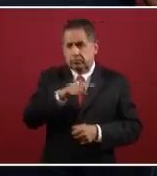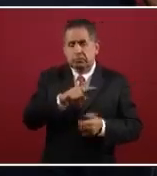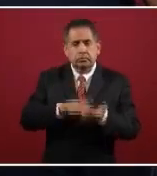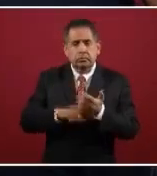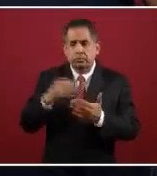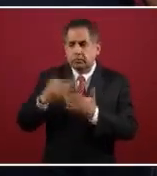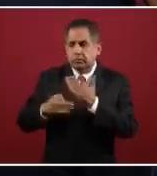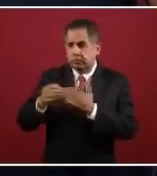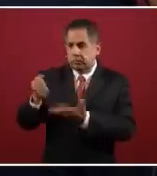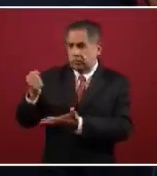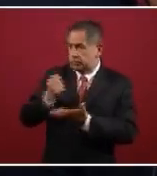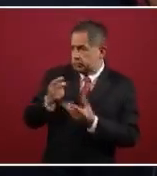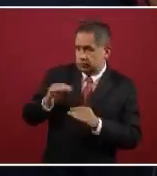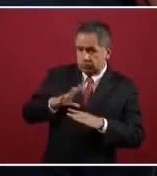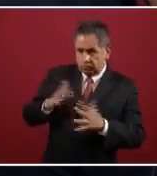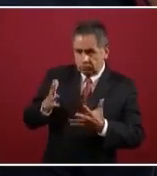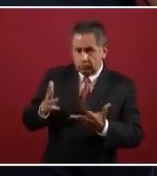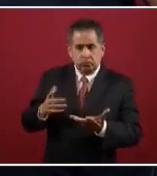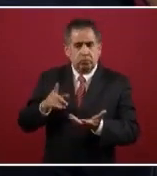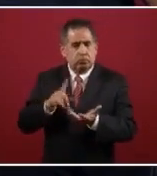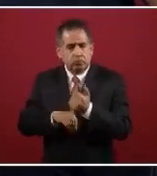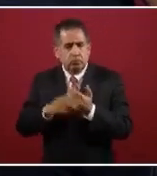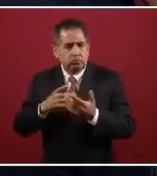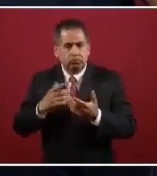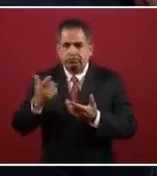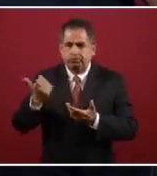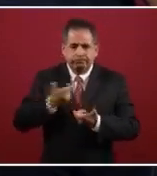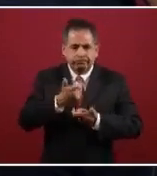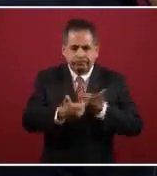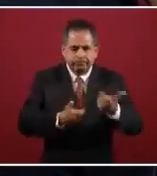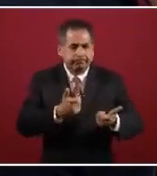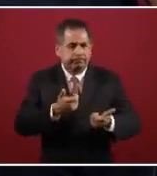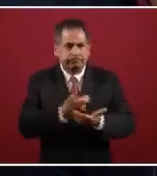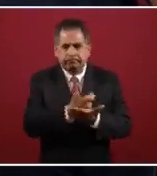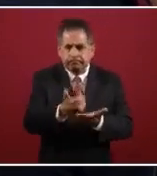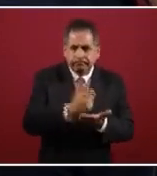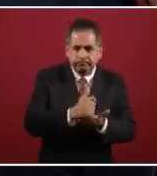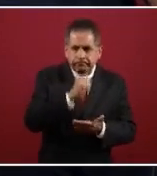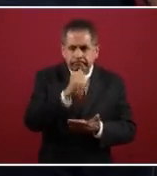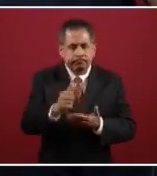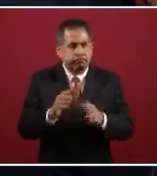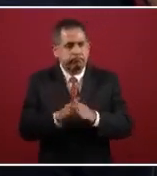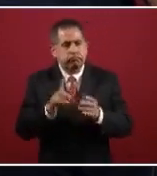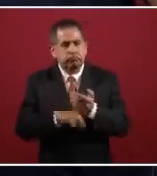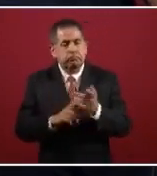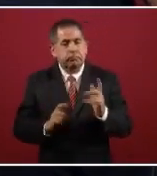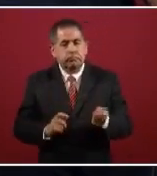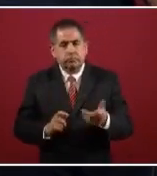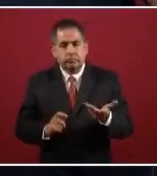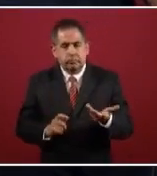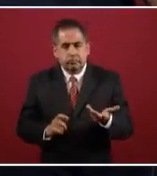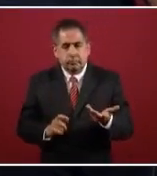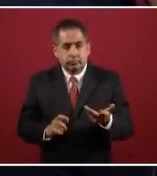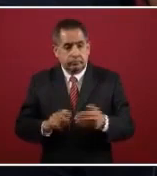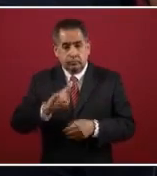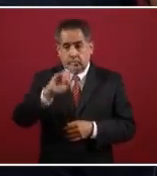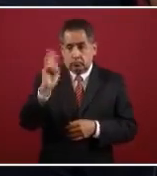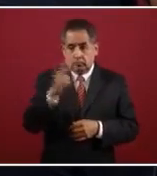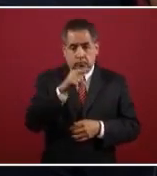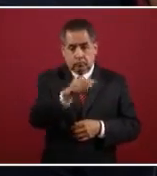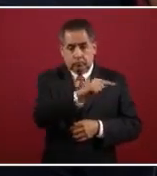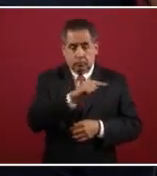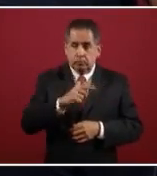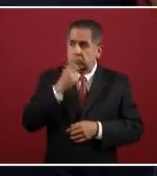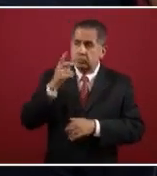falta de presupuesto, que no tienen capacidad para pagar los sueldos, además de que anticipan las universidades por lo